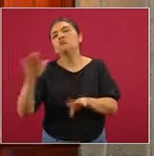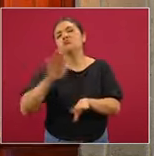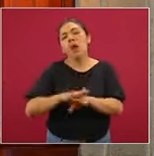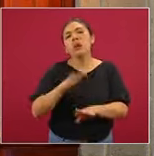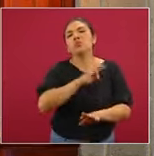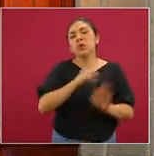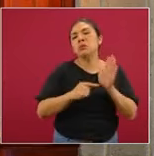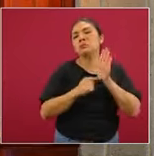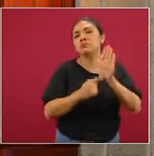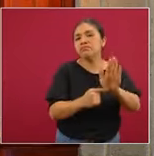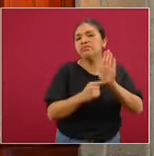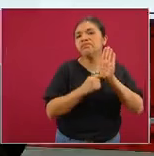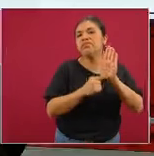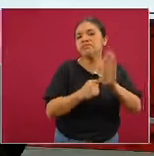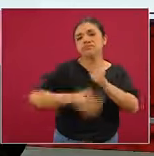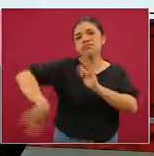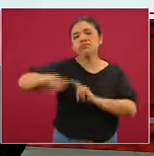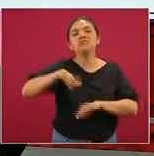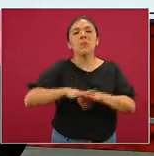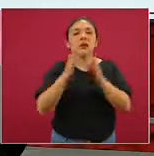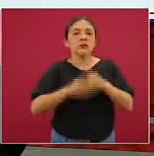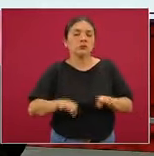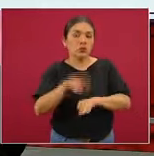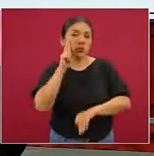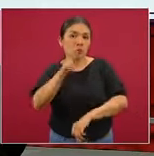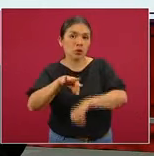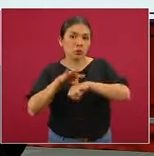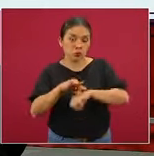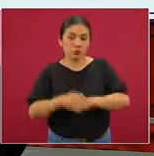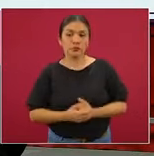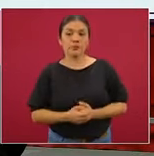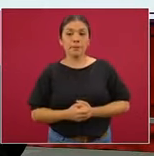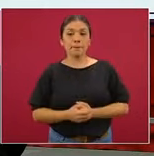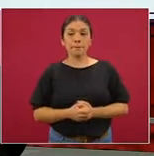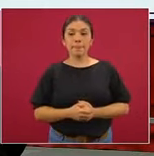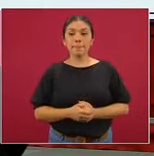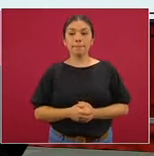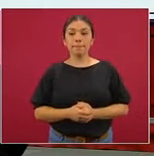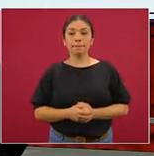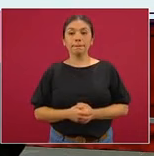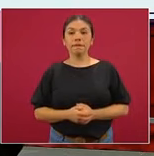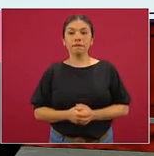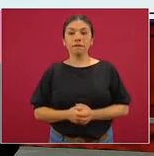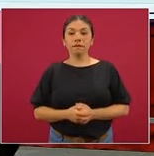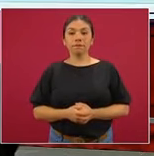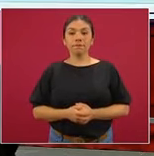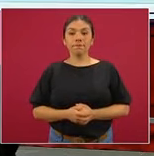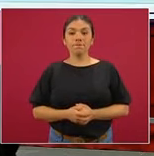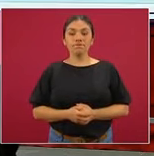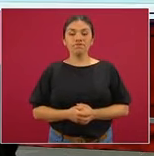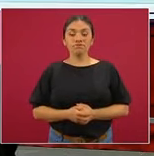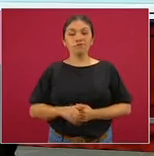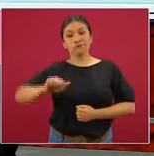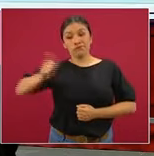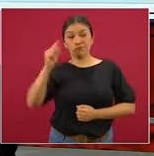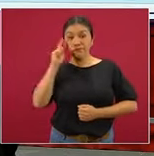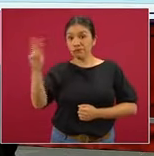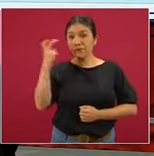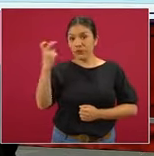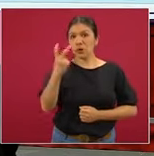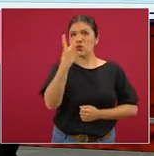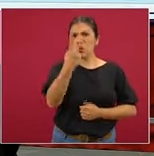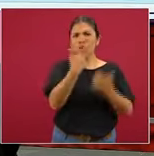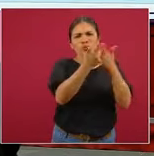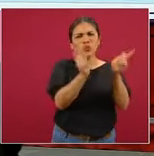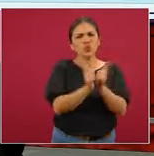una presentación más importante. Si vemos la siguiente diapositiva, vamos a ver también a estos dos